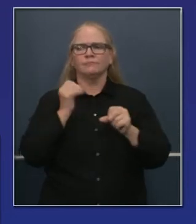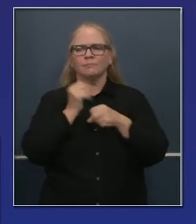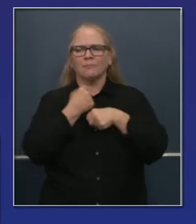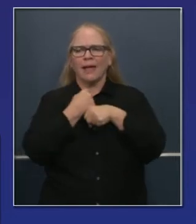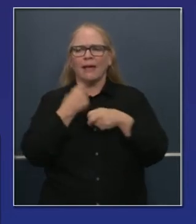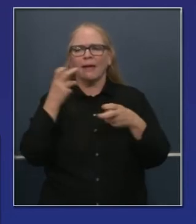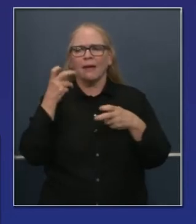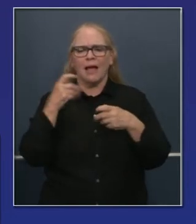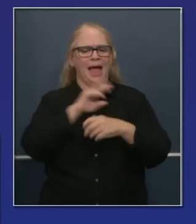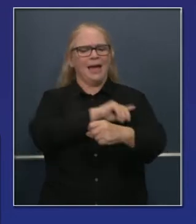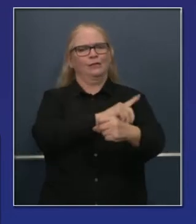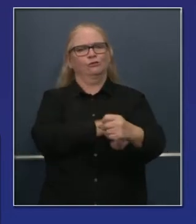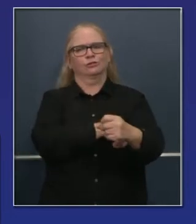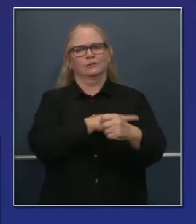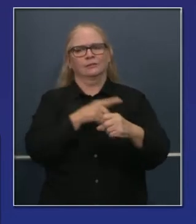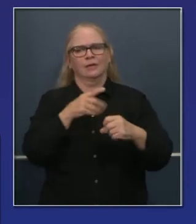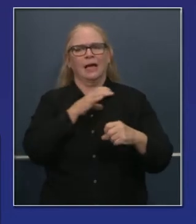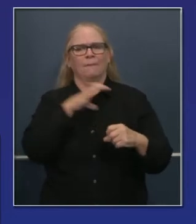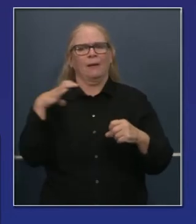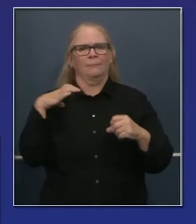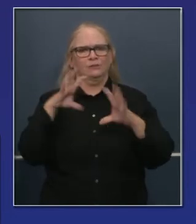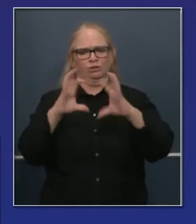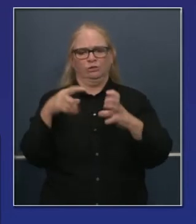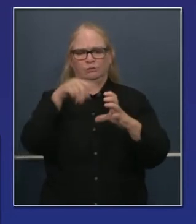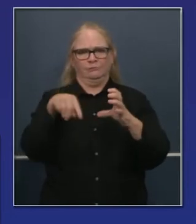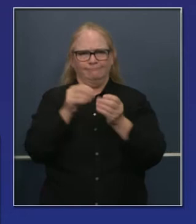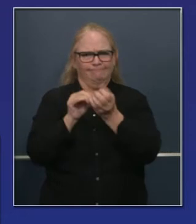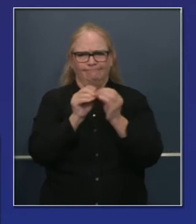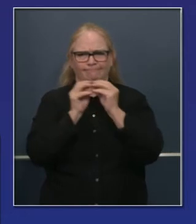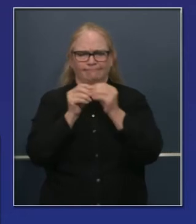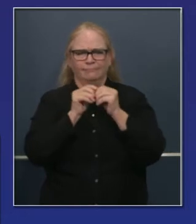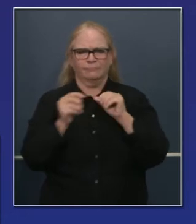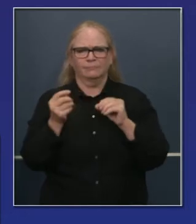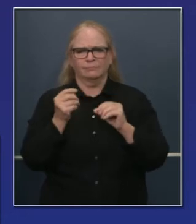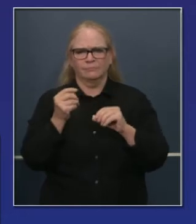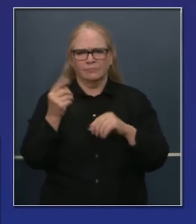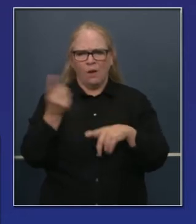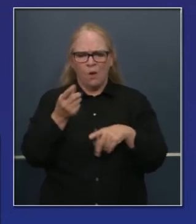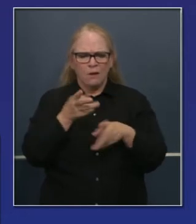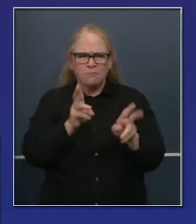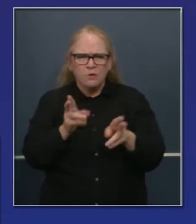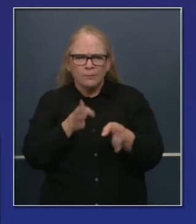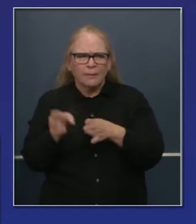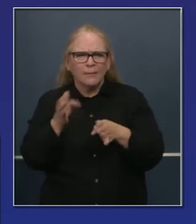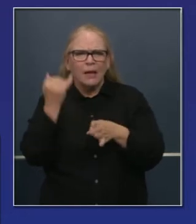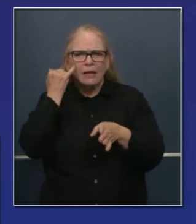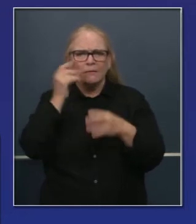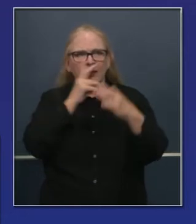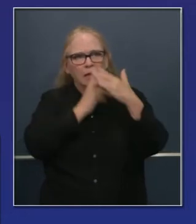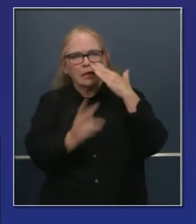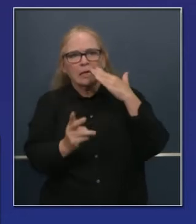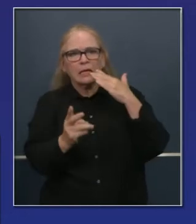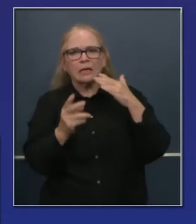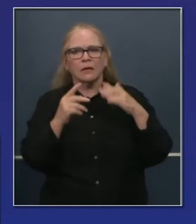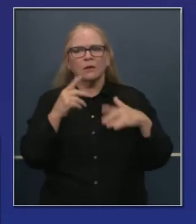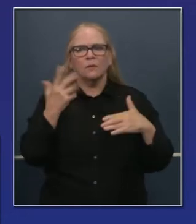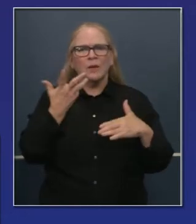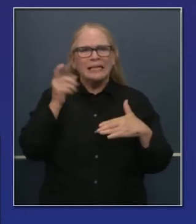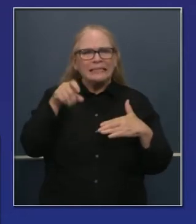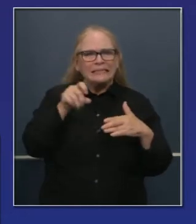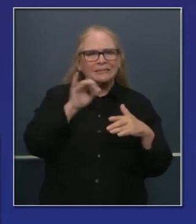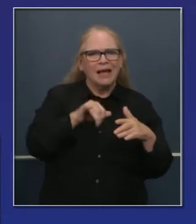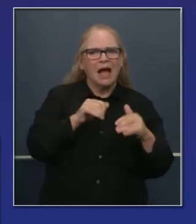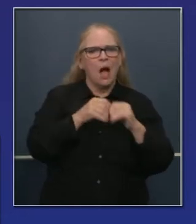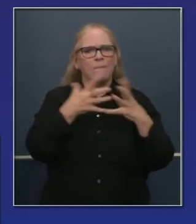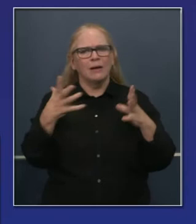extender lo más fácilmente hace el pronóstico respecto a la energía la necesidad de energía también se expiden